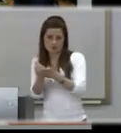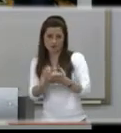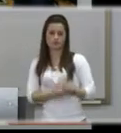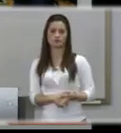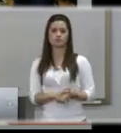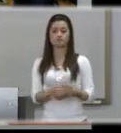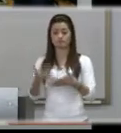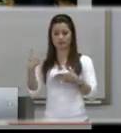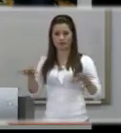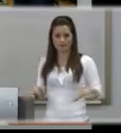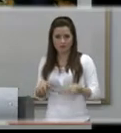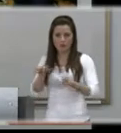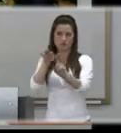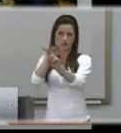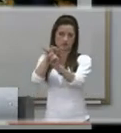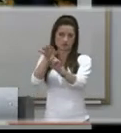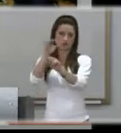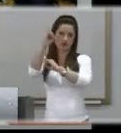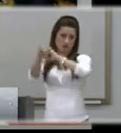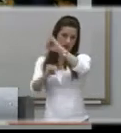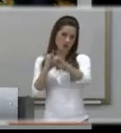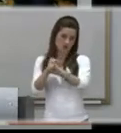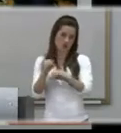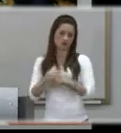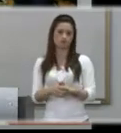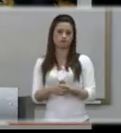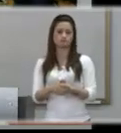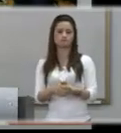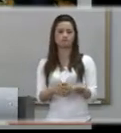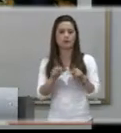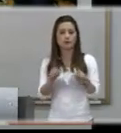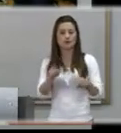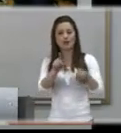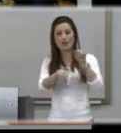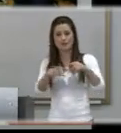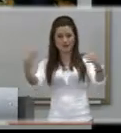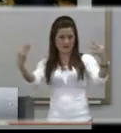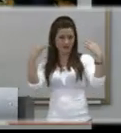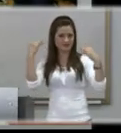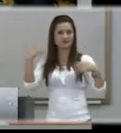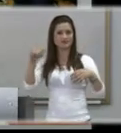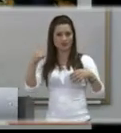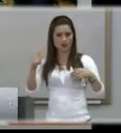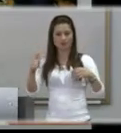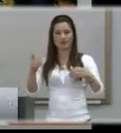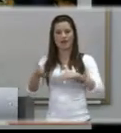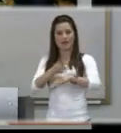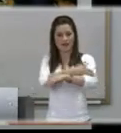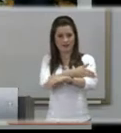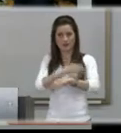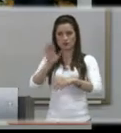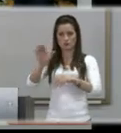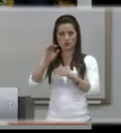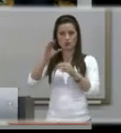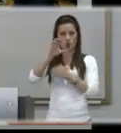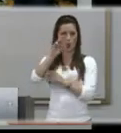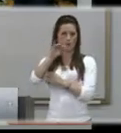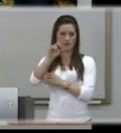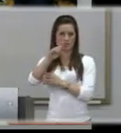diferentes acciones de incidencia internacional, tal vez algunas personas han visto que hicimos una audiencia sobre derechos sexuales y reproductivos ante la Comisión